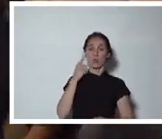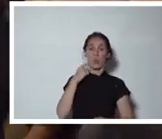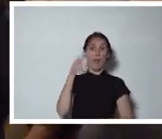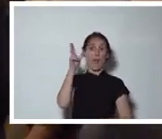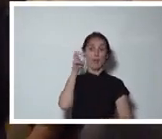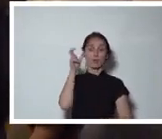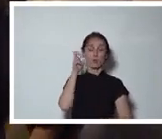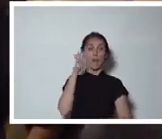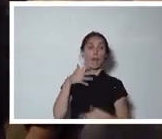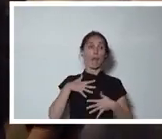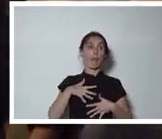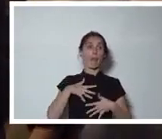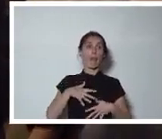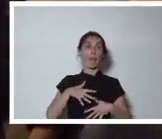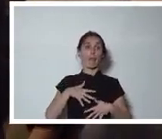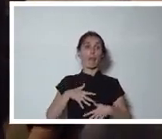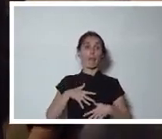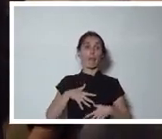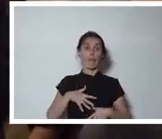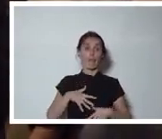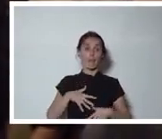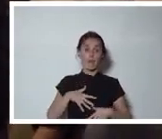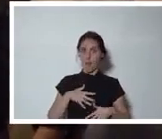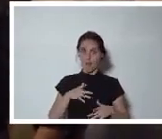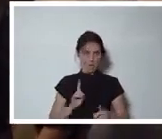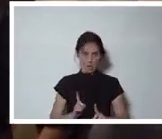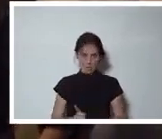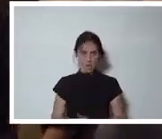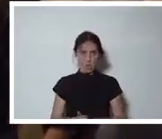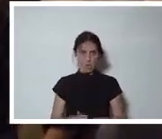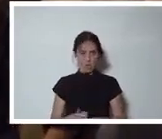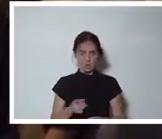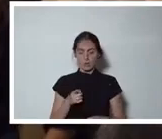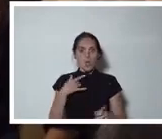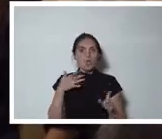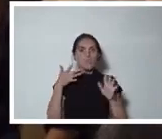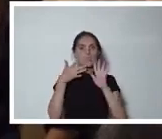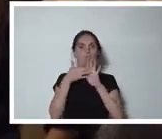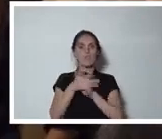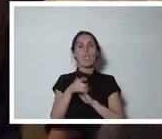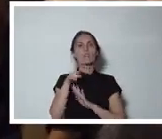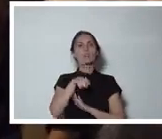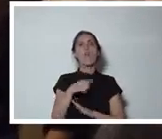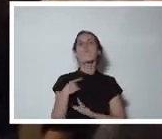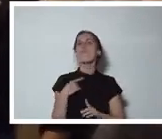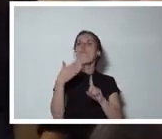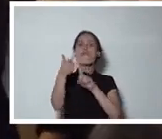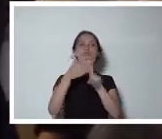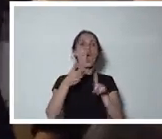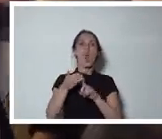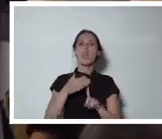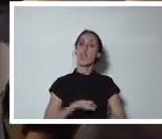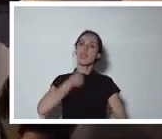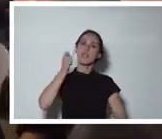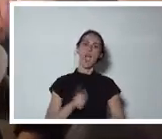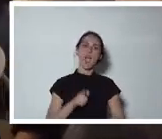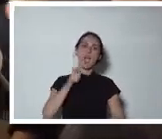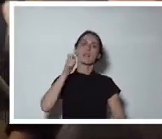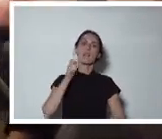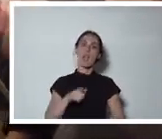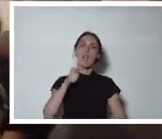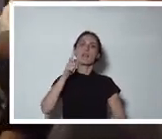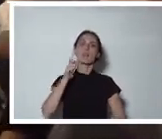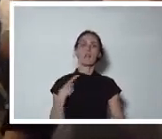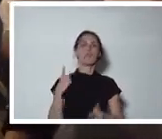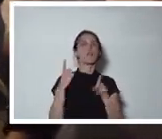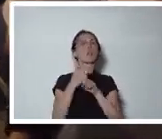comentarios eso es una señal indicativa de la cantidad de violencia sistemática normalizada que existe con las mujeres especialmente